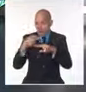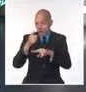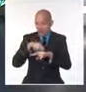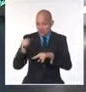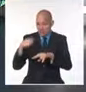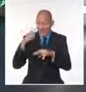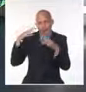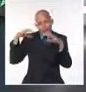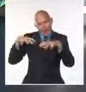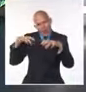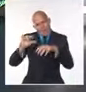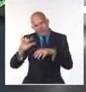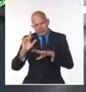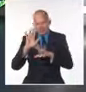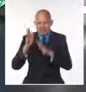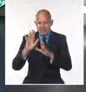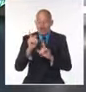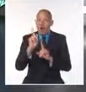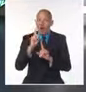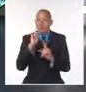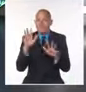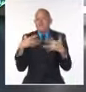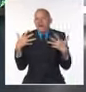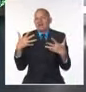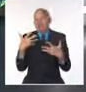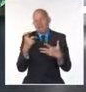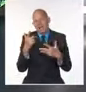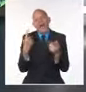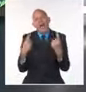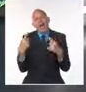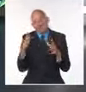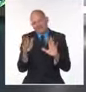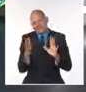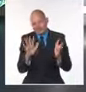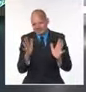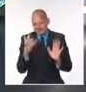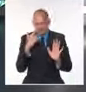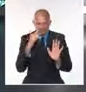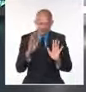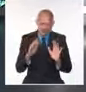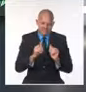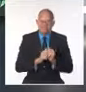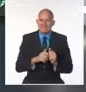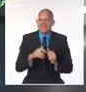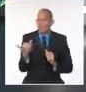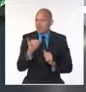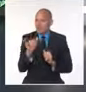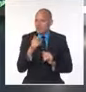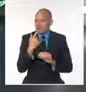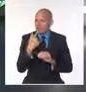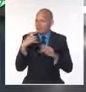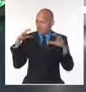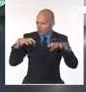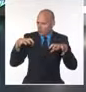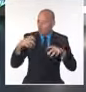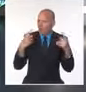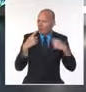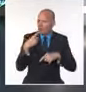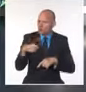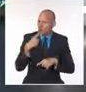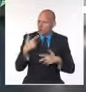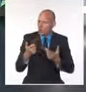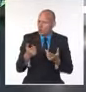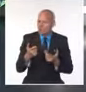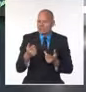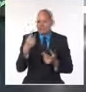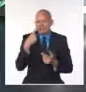llamarle así un poquito quizás no como quisiéramos Pero bueno eh se han reportado precipitaciones que han llegado a ser fuertes e incluso intensas